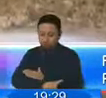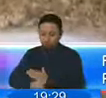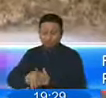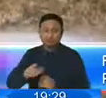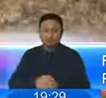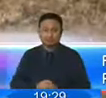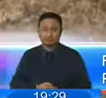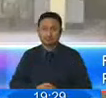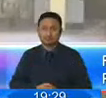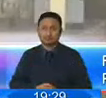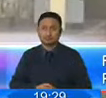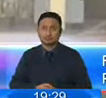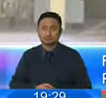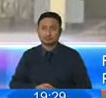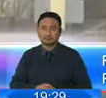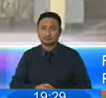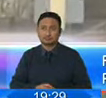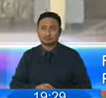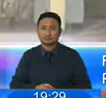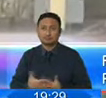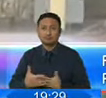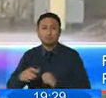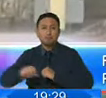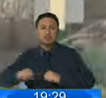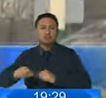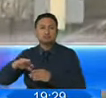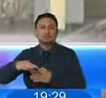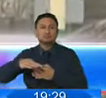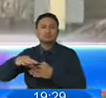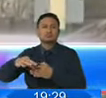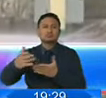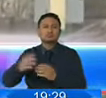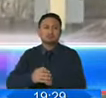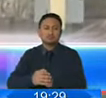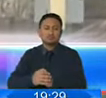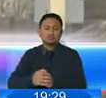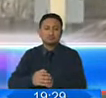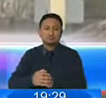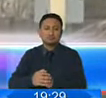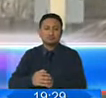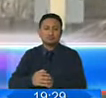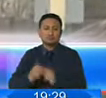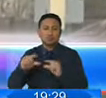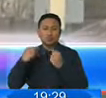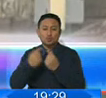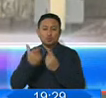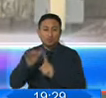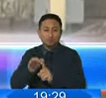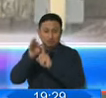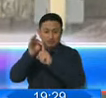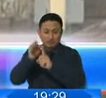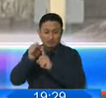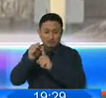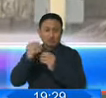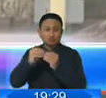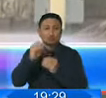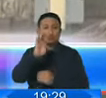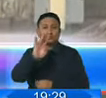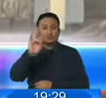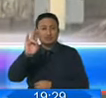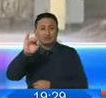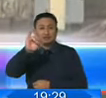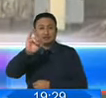Brigada de Selva Pastaza. Fue una operación conducida por el Batallón de Operaciones Especiales de Selva número 47